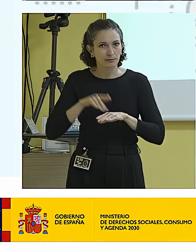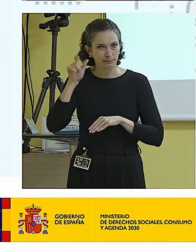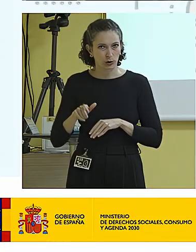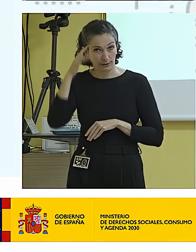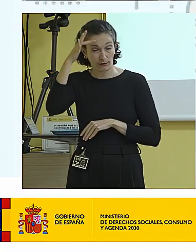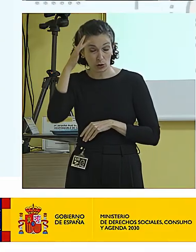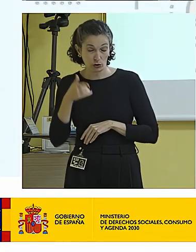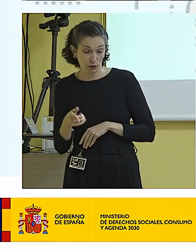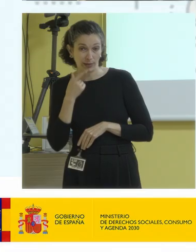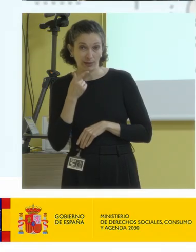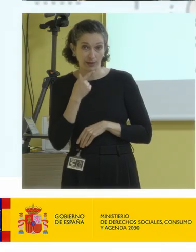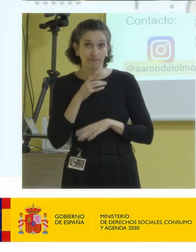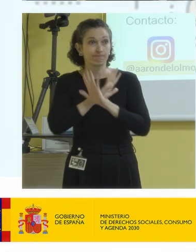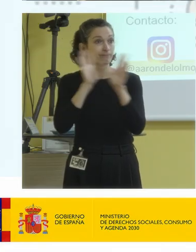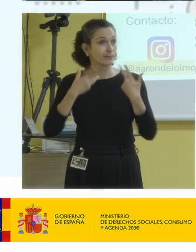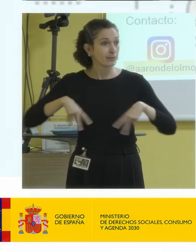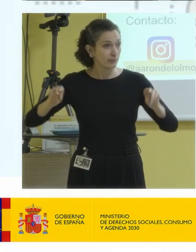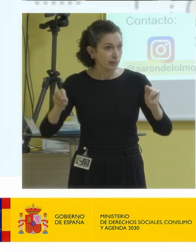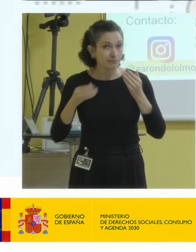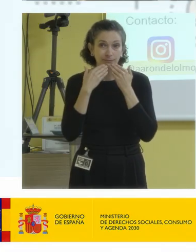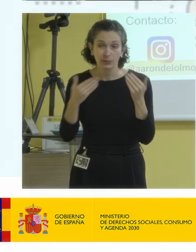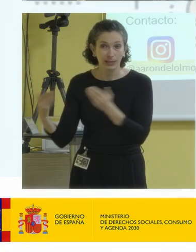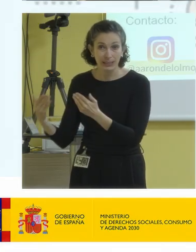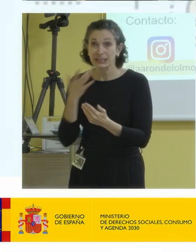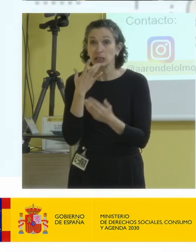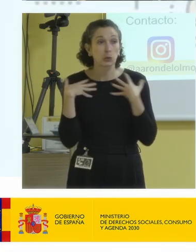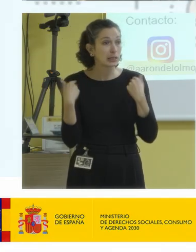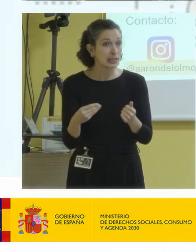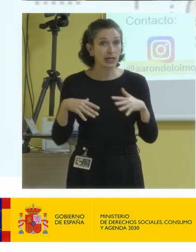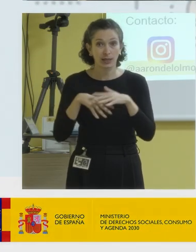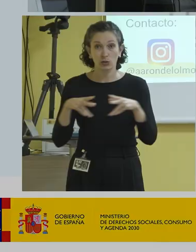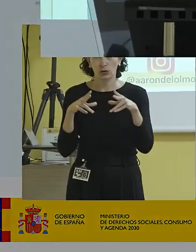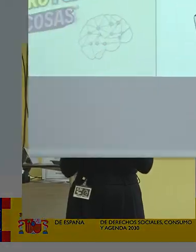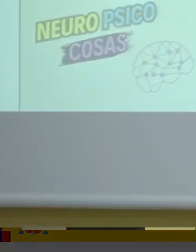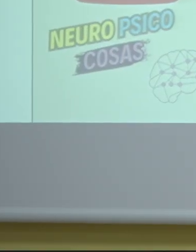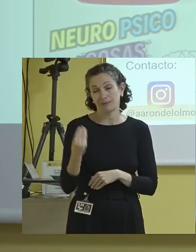Morin. Y esto es lo que tengo que contaros. Así que muchas gracias y cualquier cosa en redes sociales me podéis buscar, ¿vale?